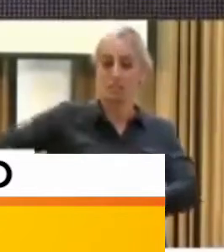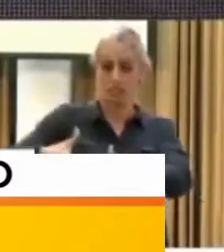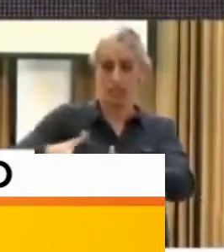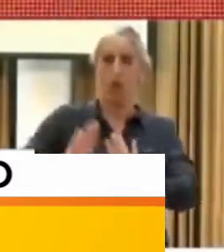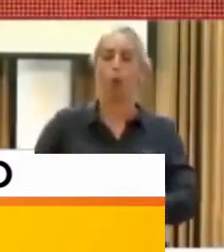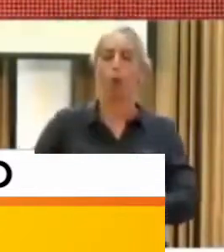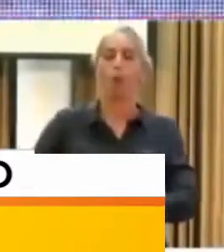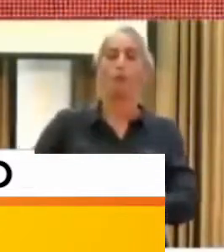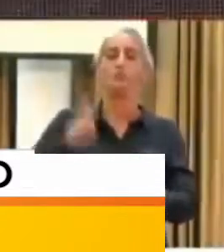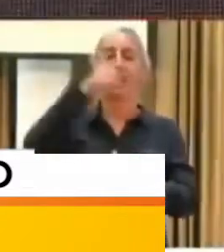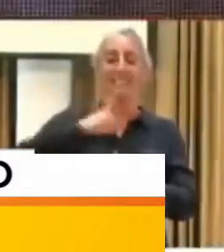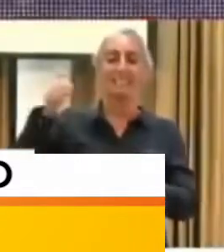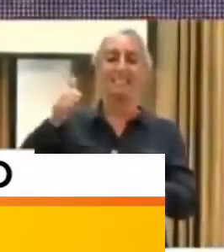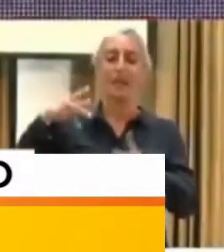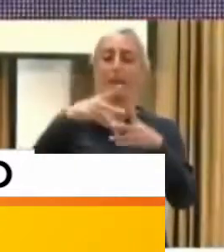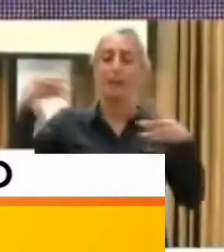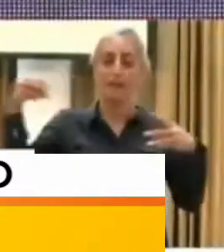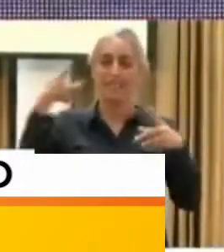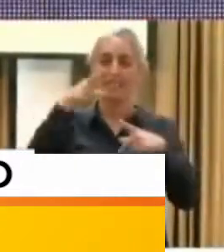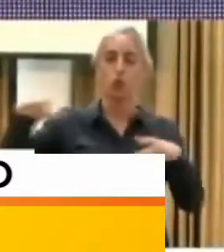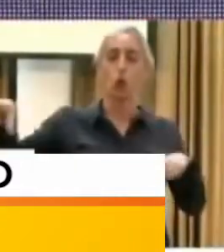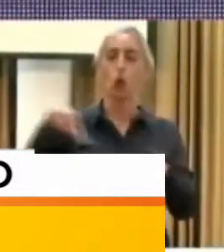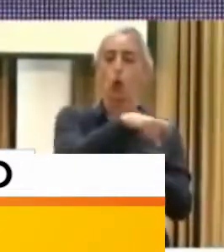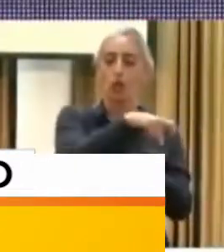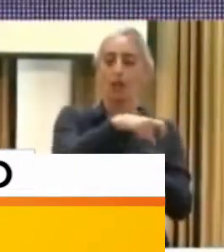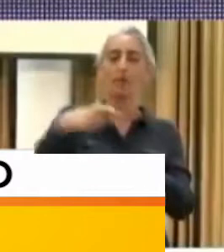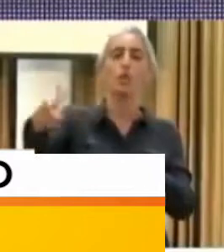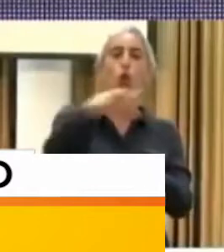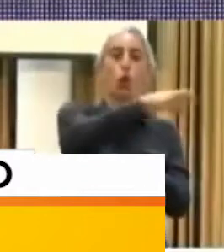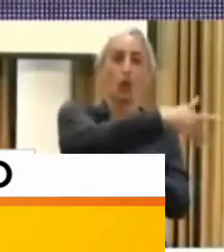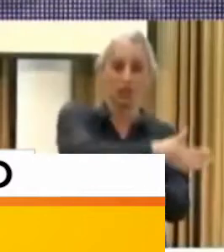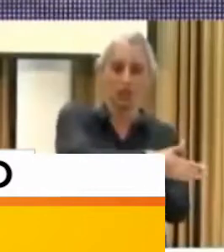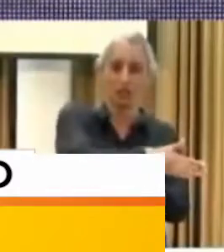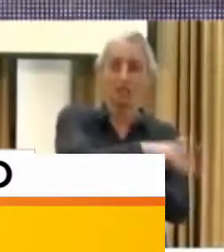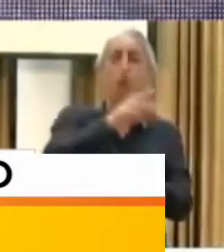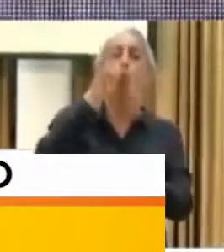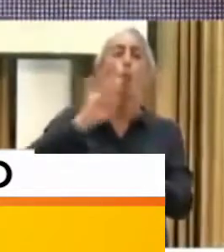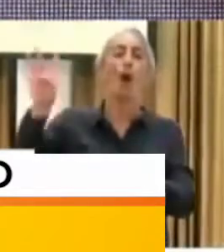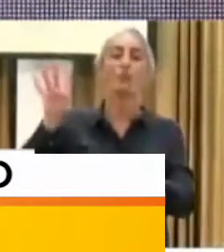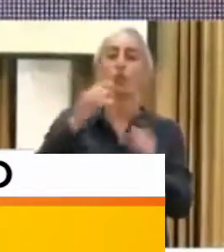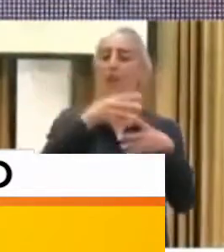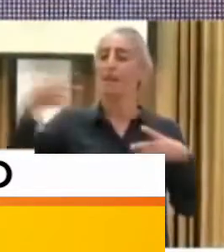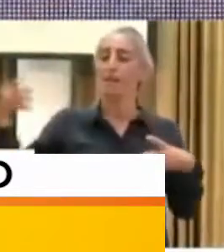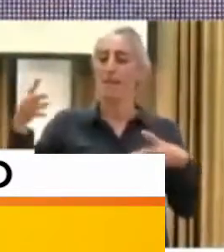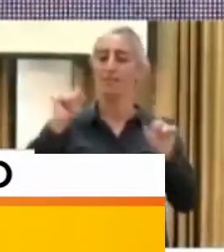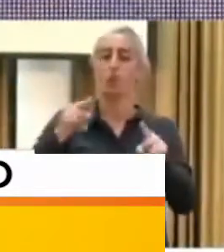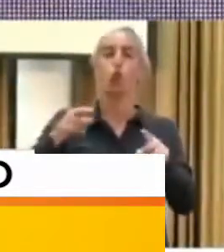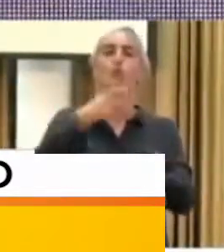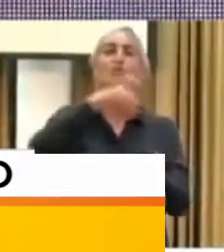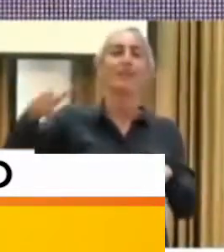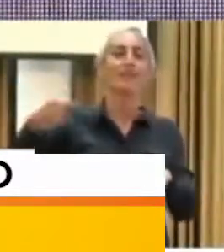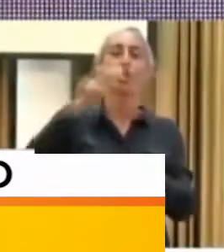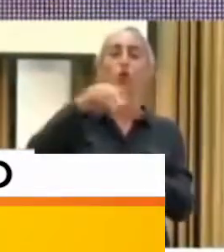6000 metros de paseo costero como lo dije recién sobre el río limay y cuatro mil metros lineales el paseo posterior sobre el río neuquén